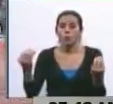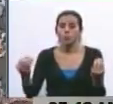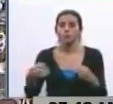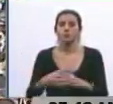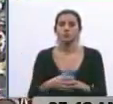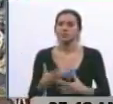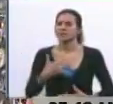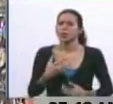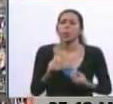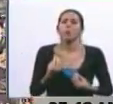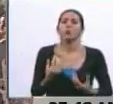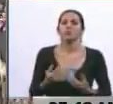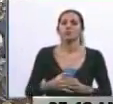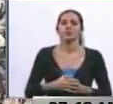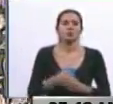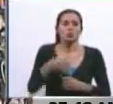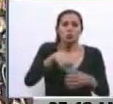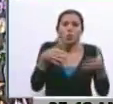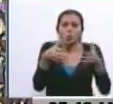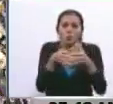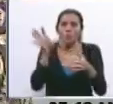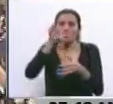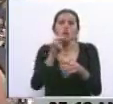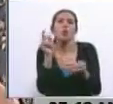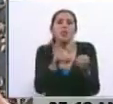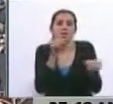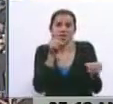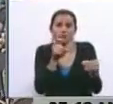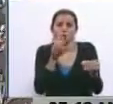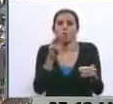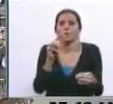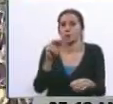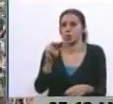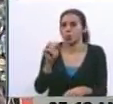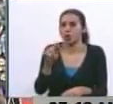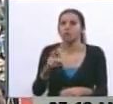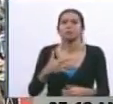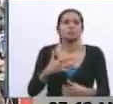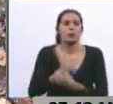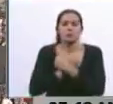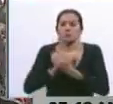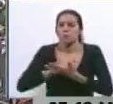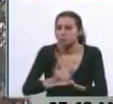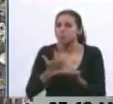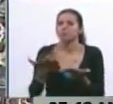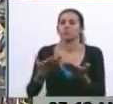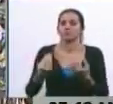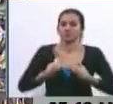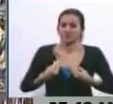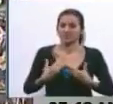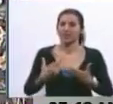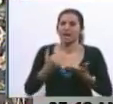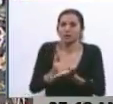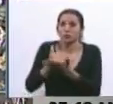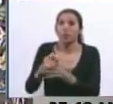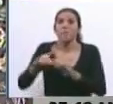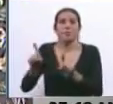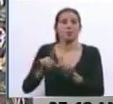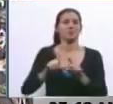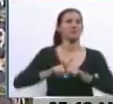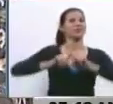nos mueve la unidad, la solidaridad, la vida. En cambio, la Organización de